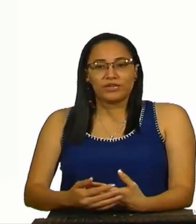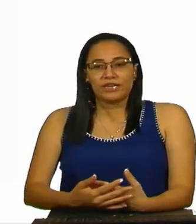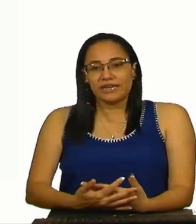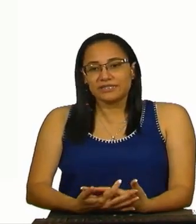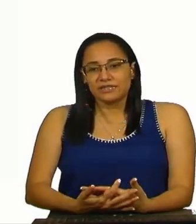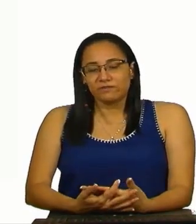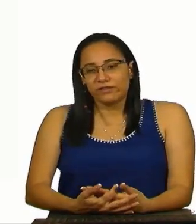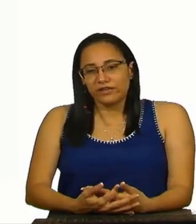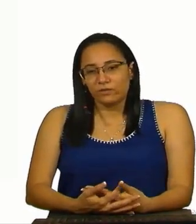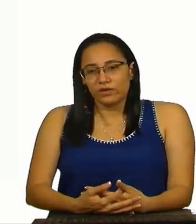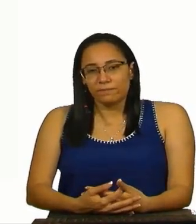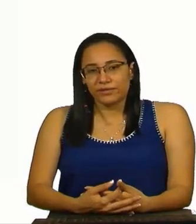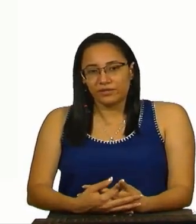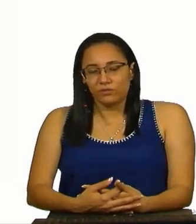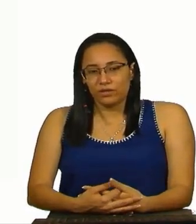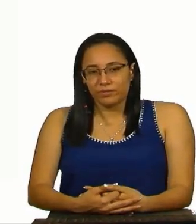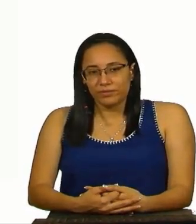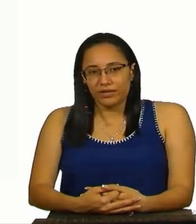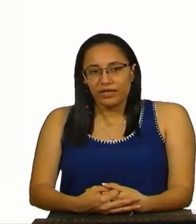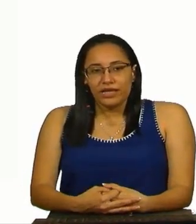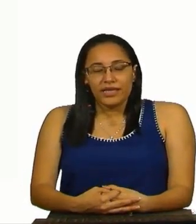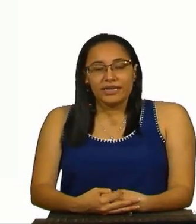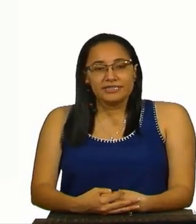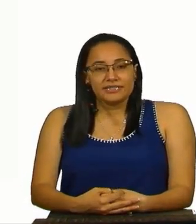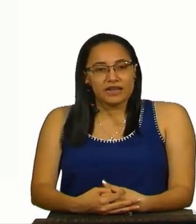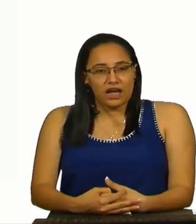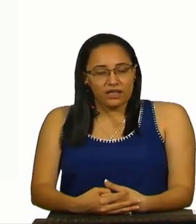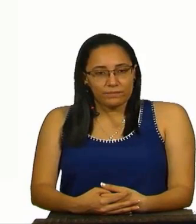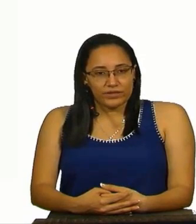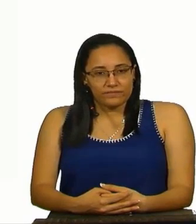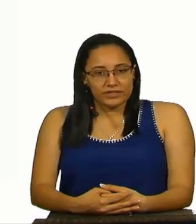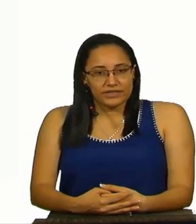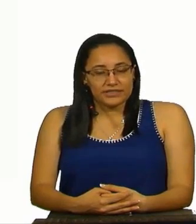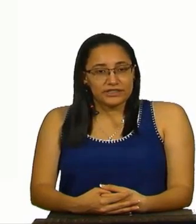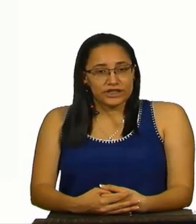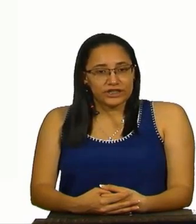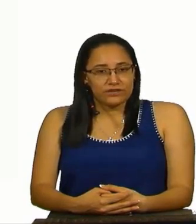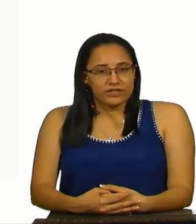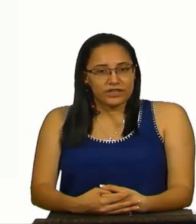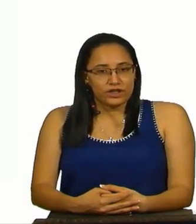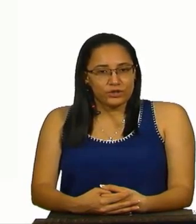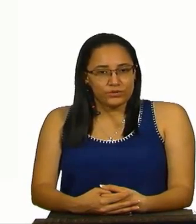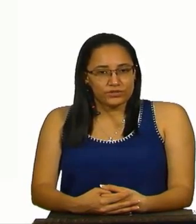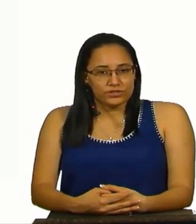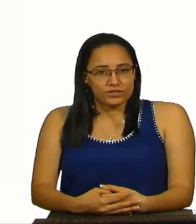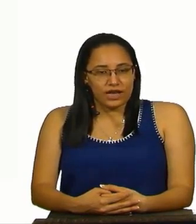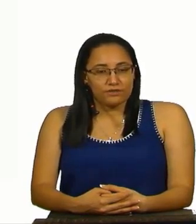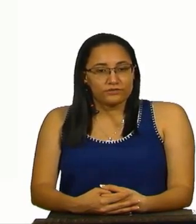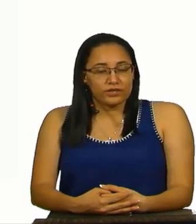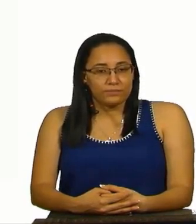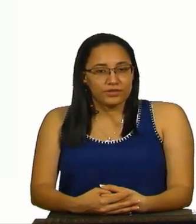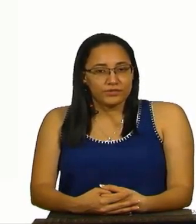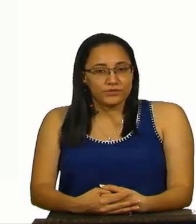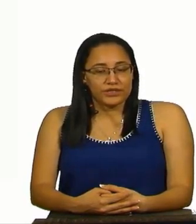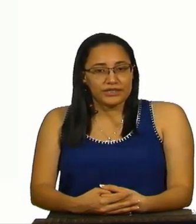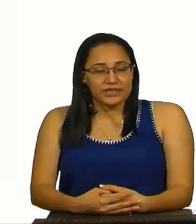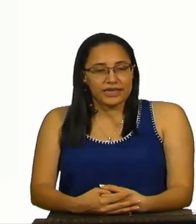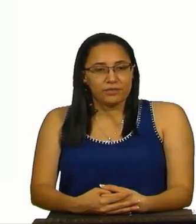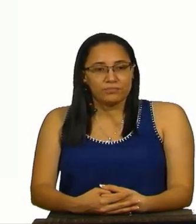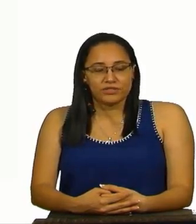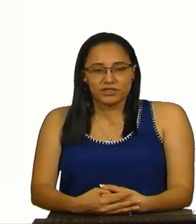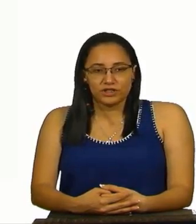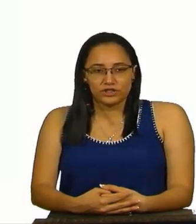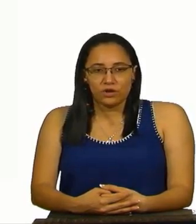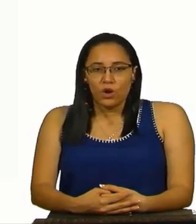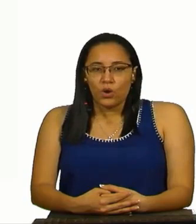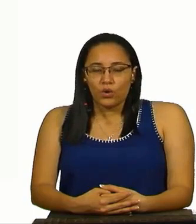particle? ¿Pero qué se refiere a una partícula adverbial? It is an adverb that is generally used after a verb to